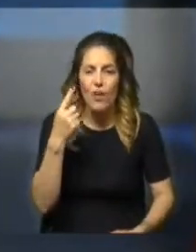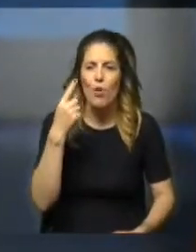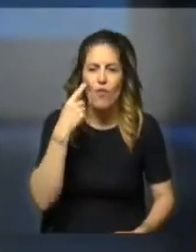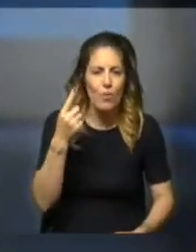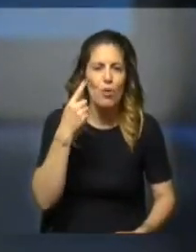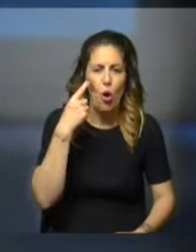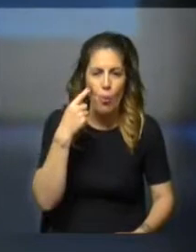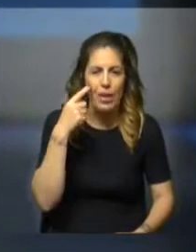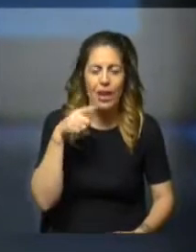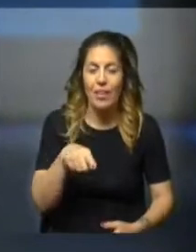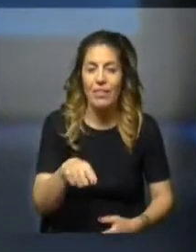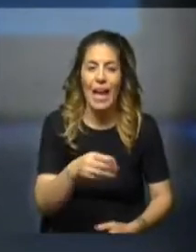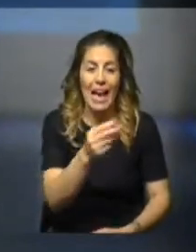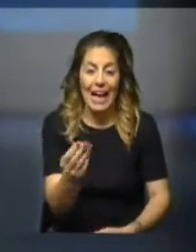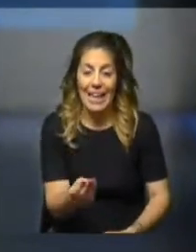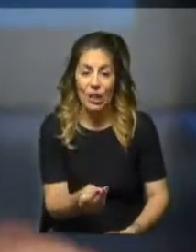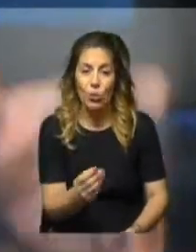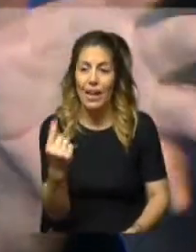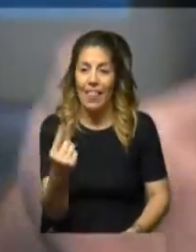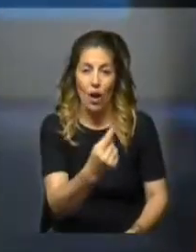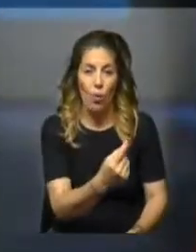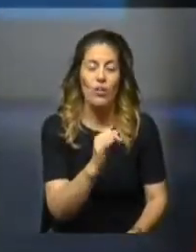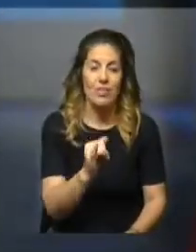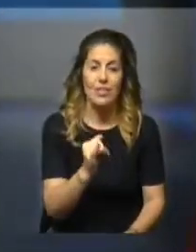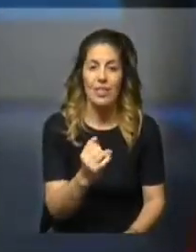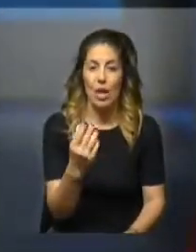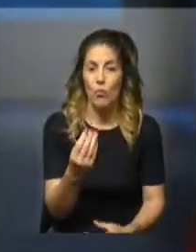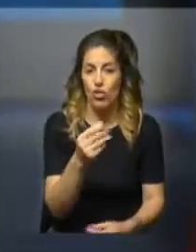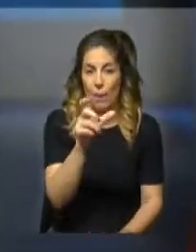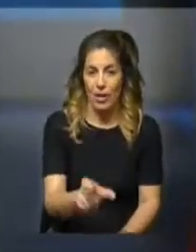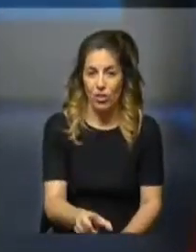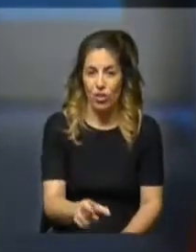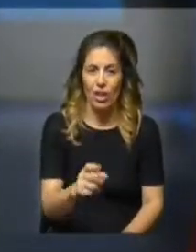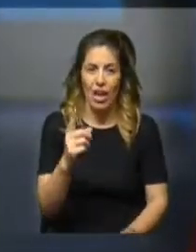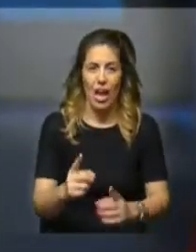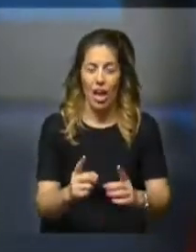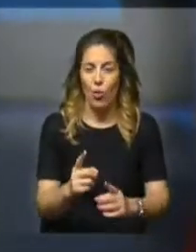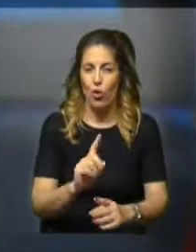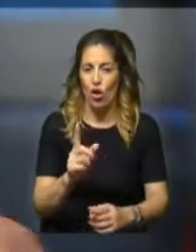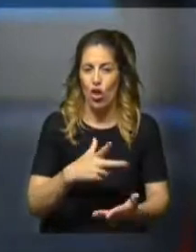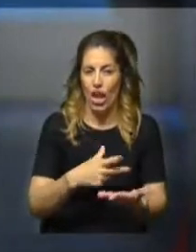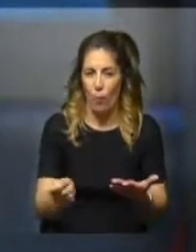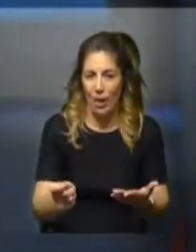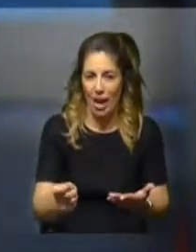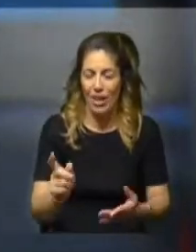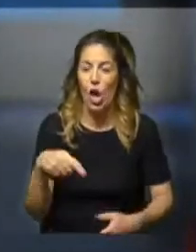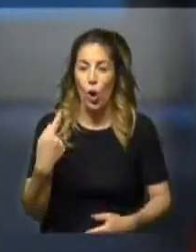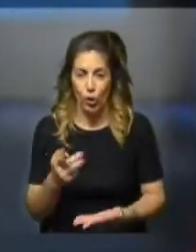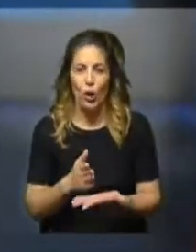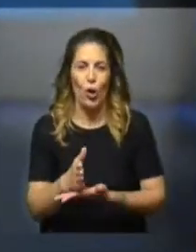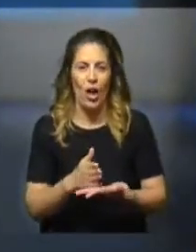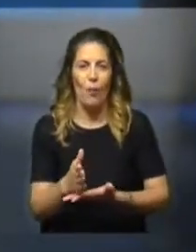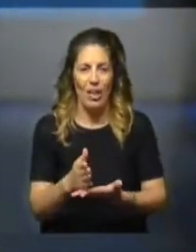bueno viste caricaturas de cada uno de ellos claro de muchos de ellos algunos muy machetes no la compraron otros colaboraron